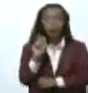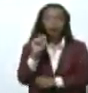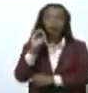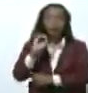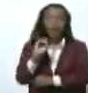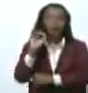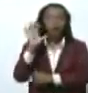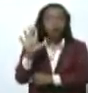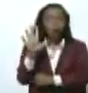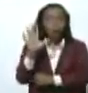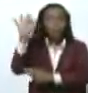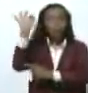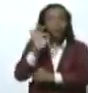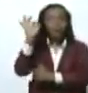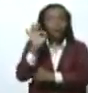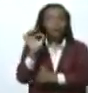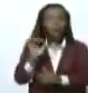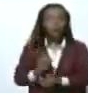37.05%.